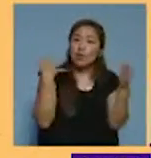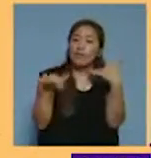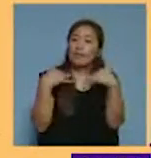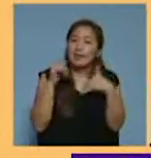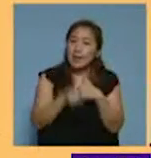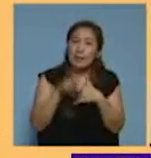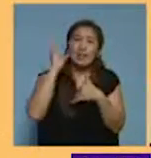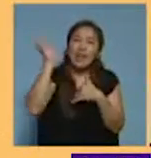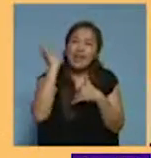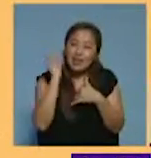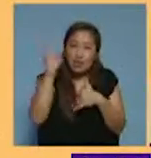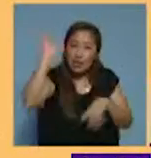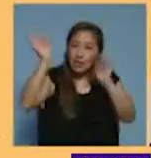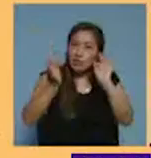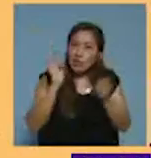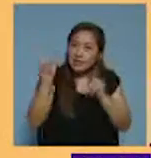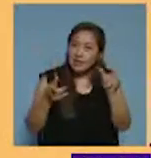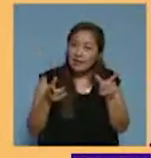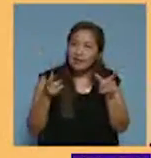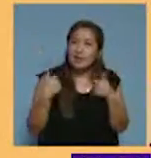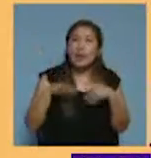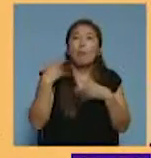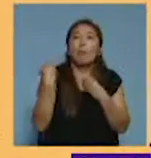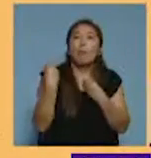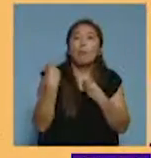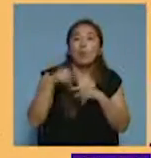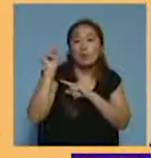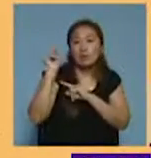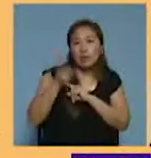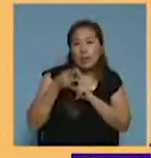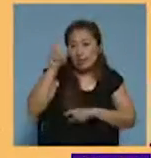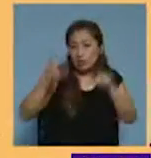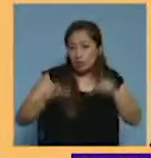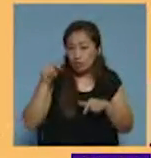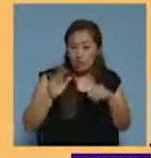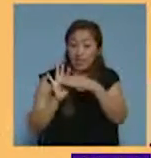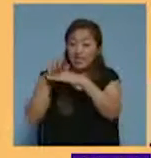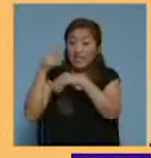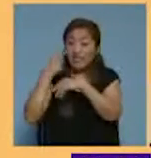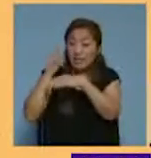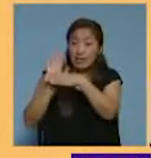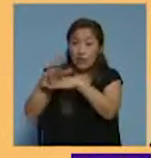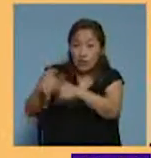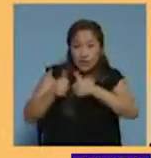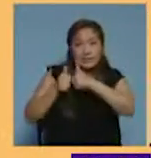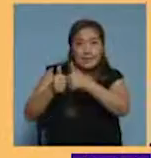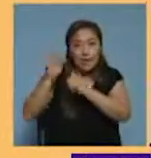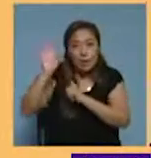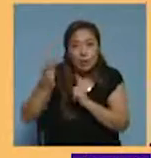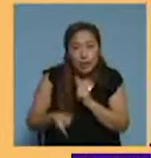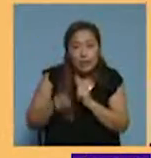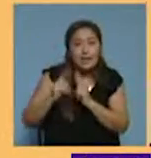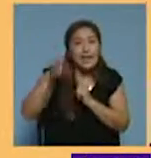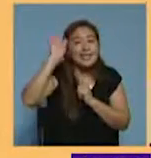de fundamental porque incluso la movilización de la de la población de volcán apoya esa situación y ya